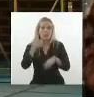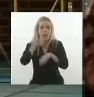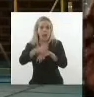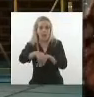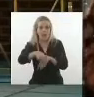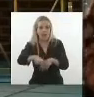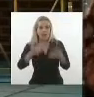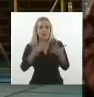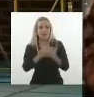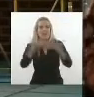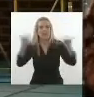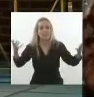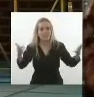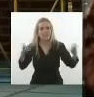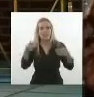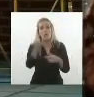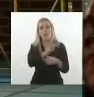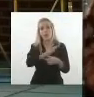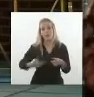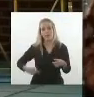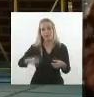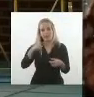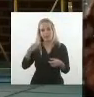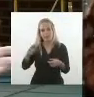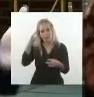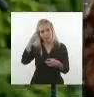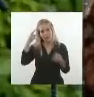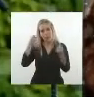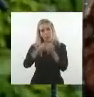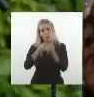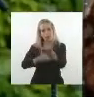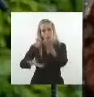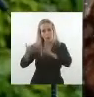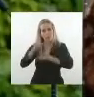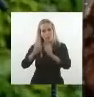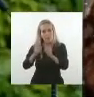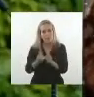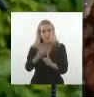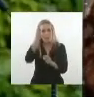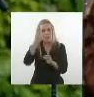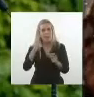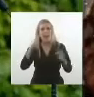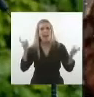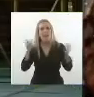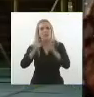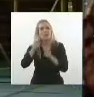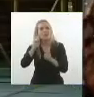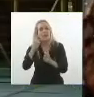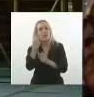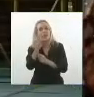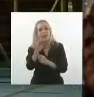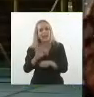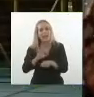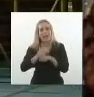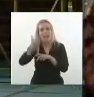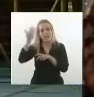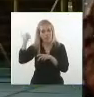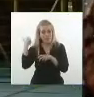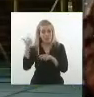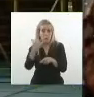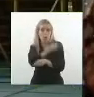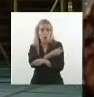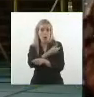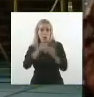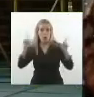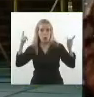al prestar más de lo que corresponde por las cuotas de sociedades del fm ya un país la verdad que fue realmente escandaloso lo que sucedió a